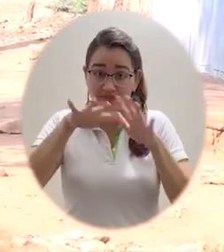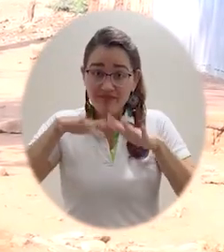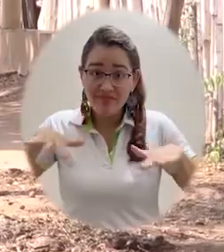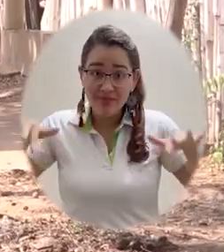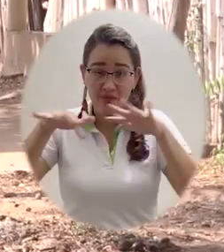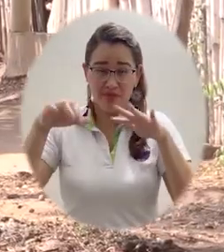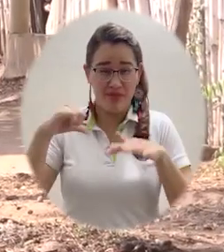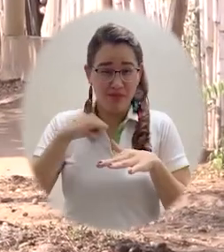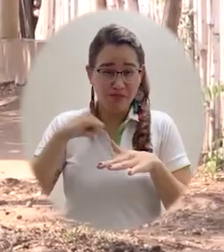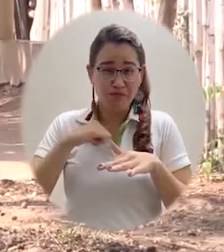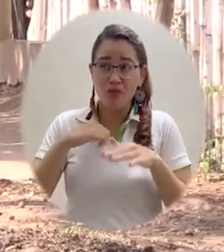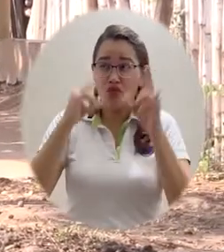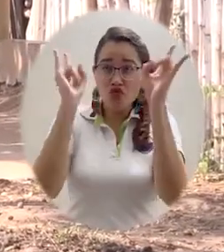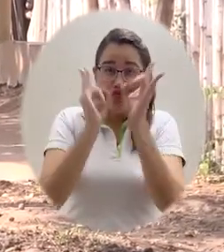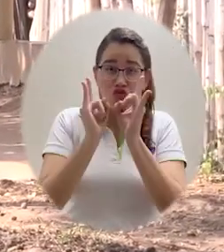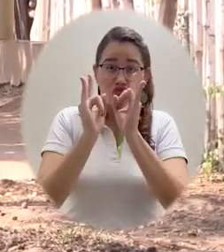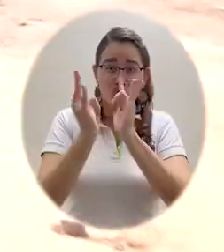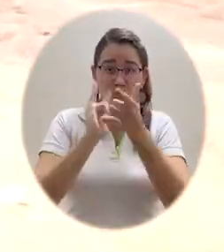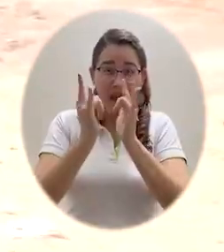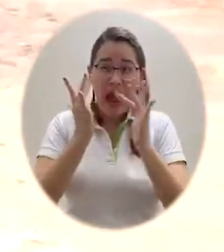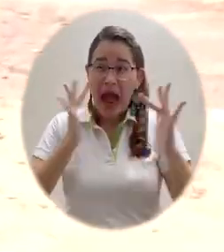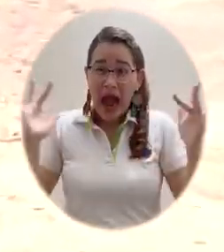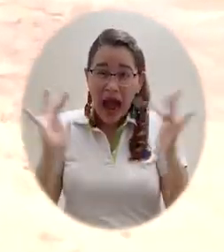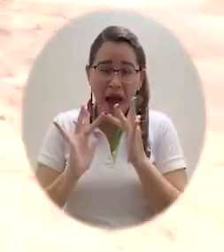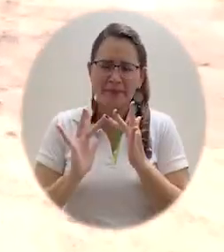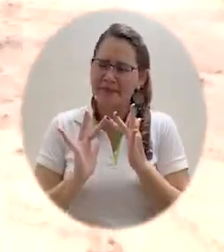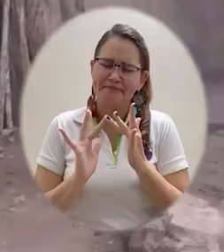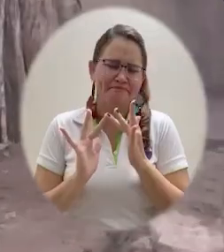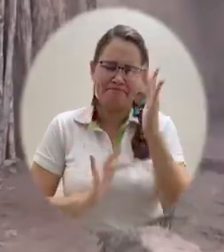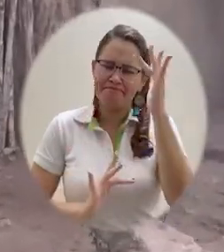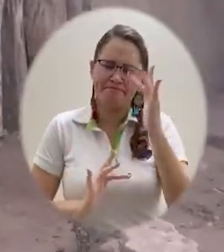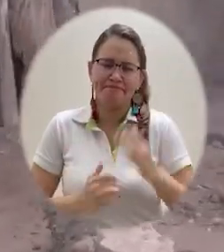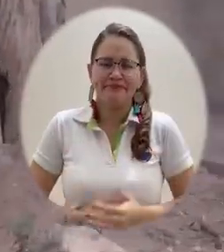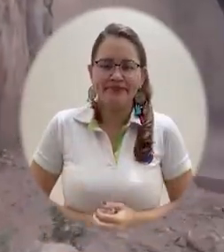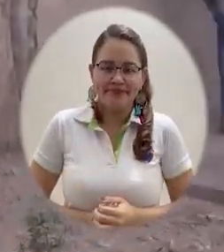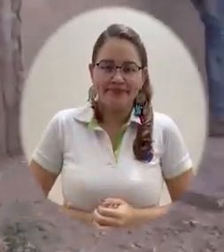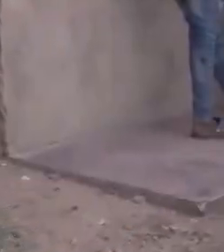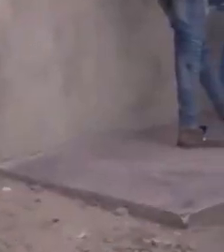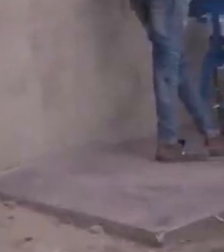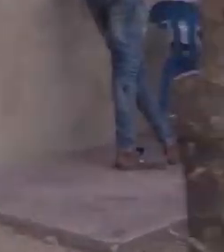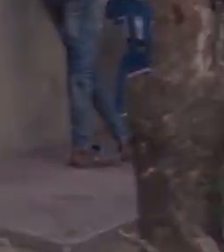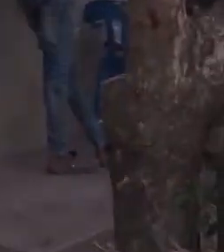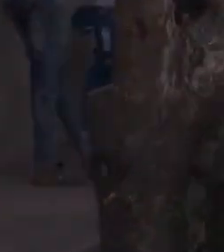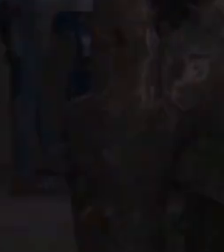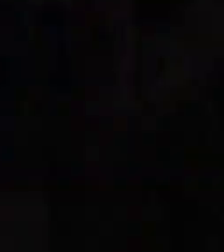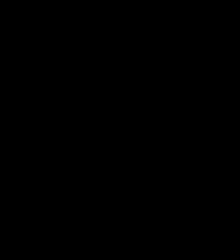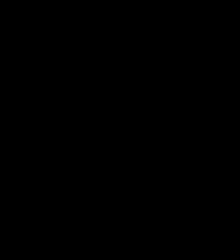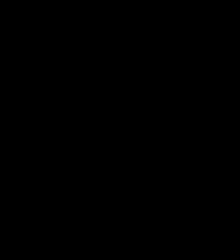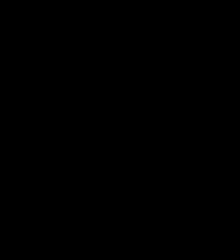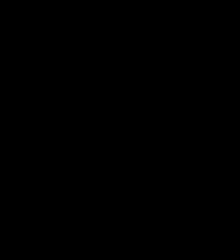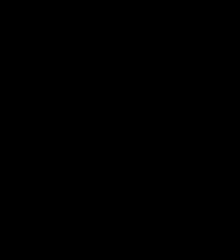Me llamo el corregimiento San Basilio y no contamos con una dotación de Wi-Fi que sea óptima para dar las clases.